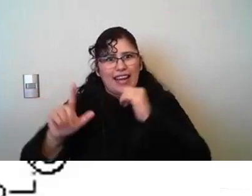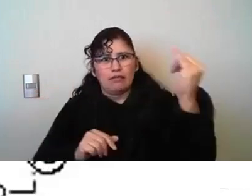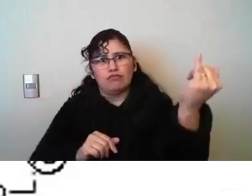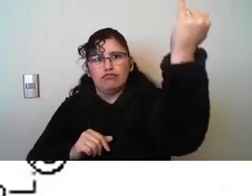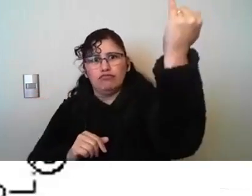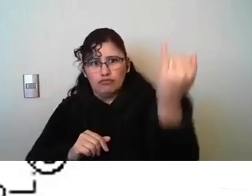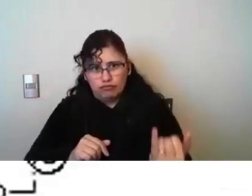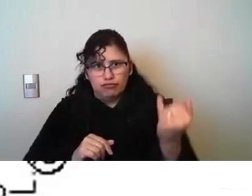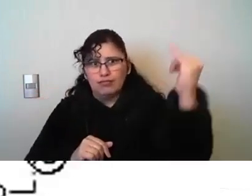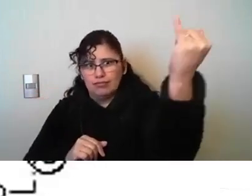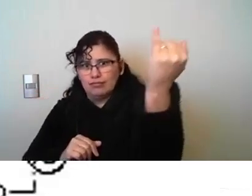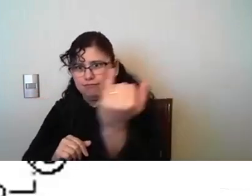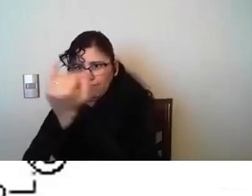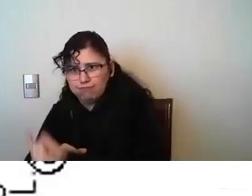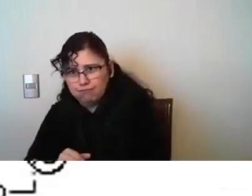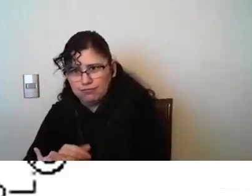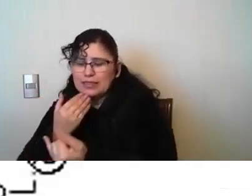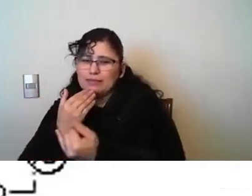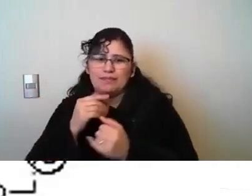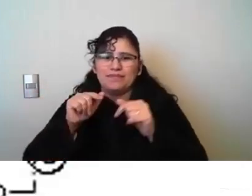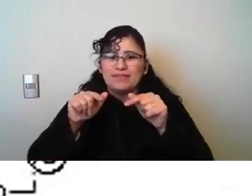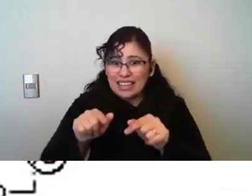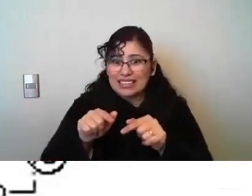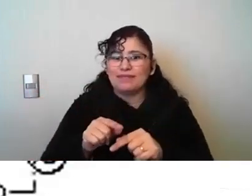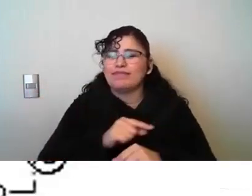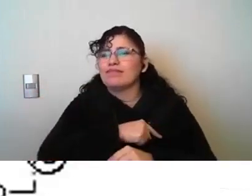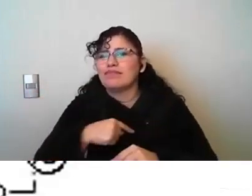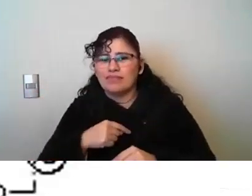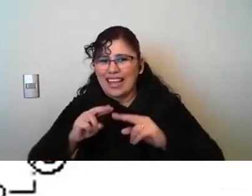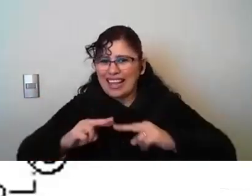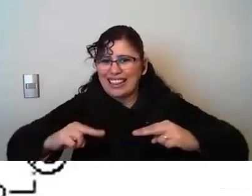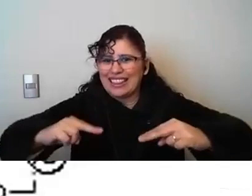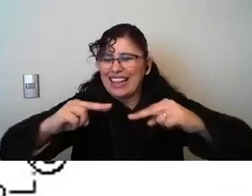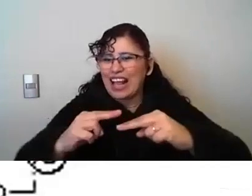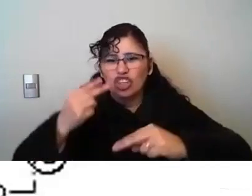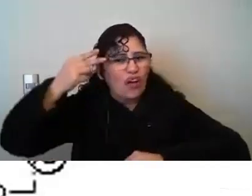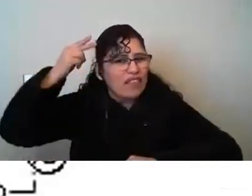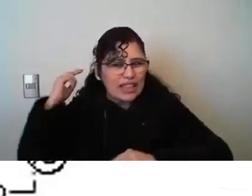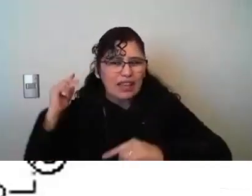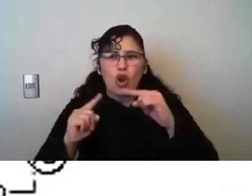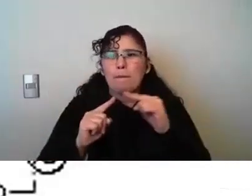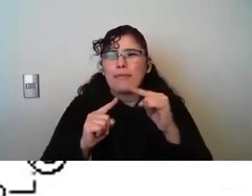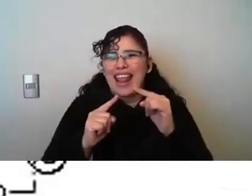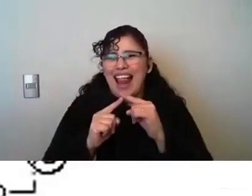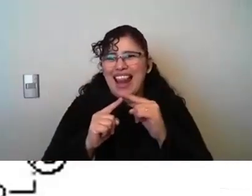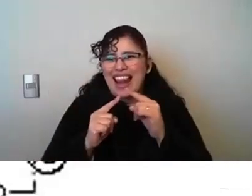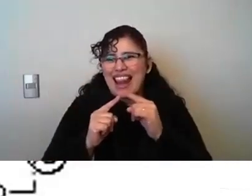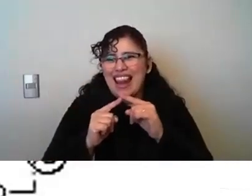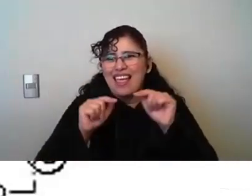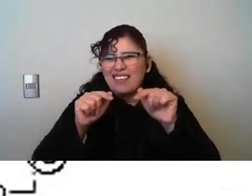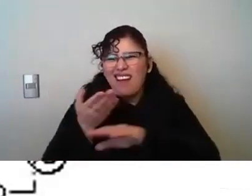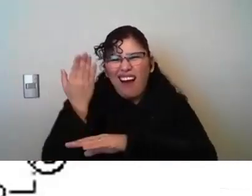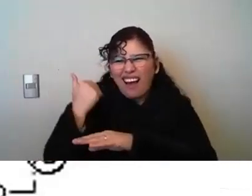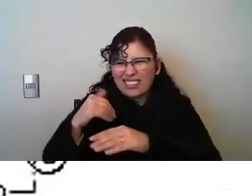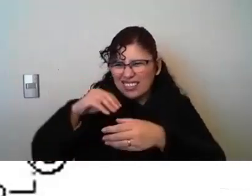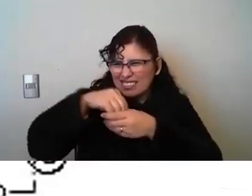formando lo que se denominan tractos vestíbulo-espinales que habíamos estudiado en la clase de médula espinal.